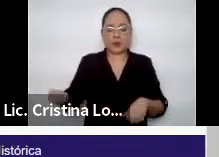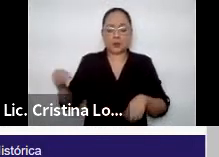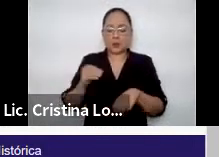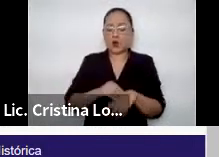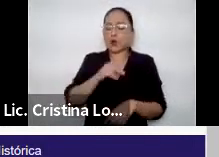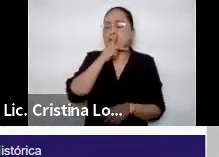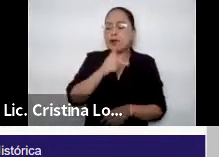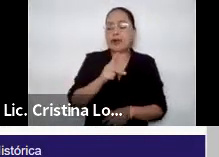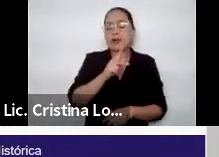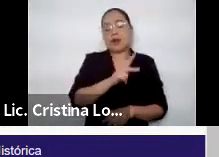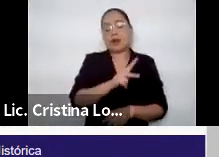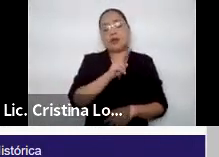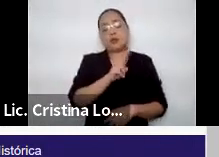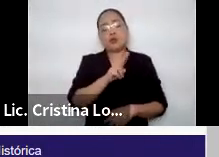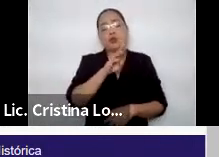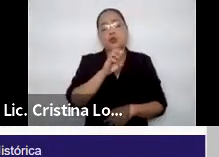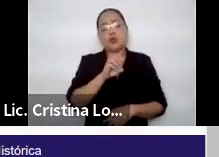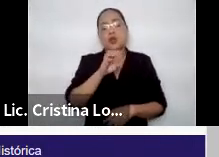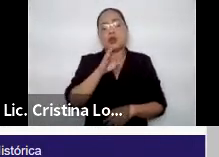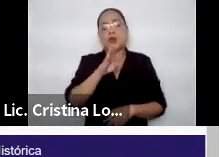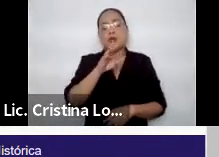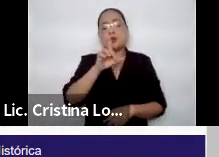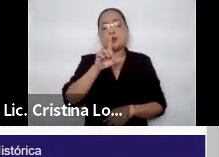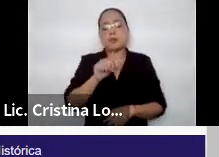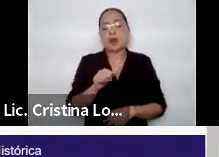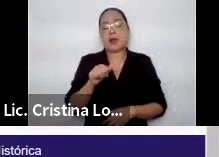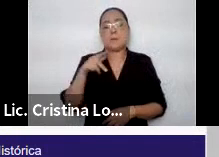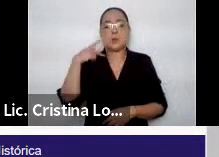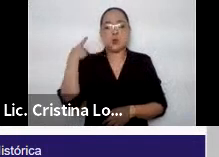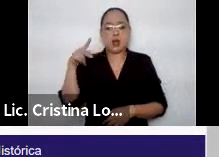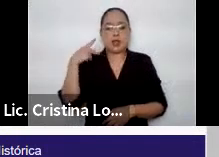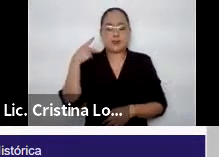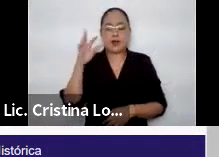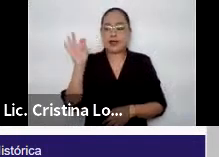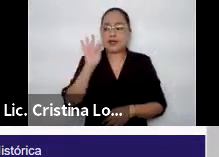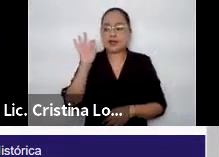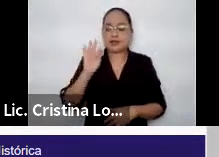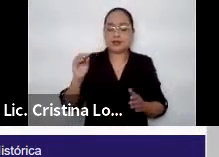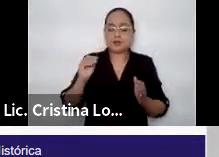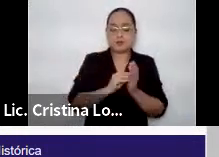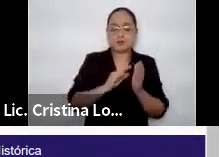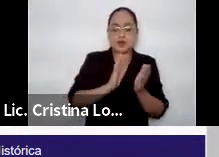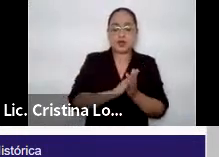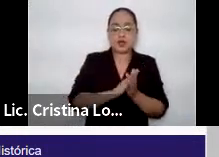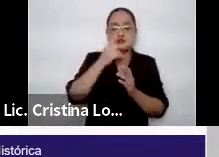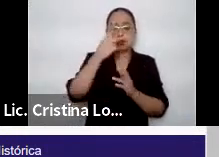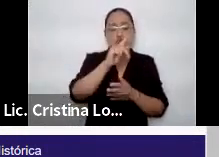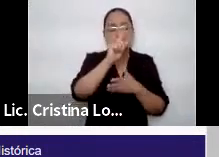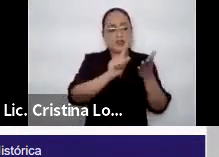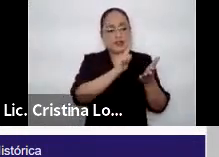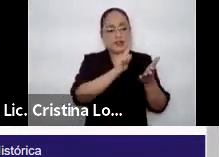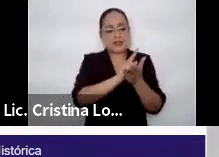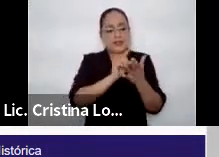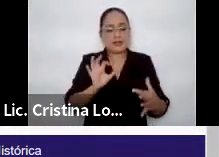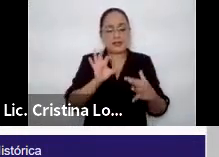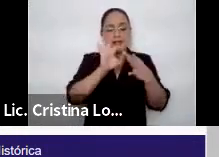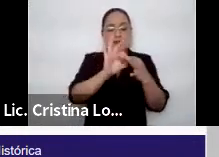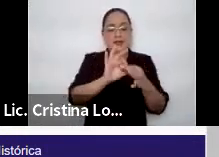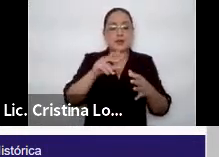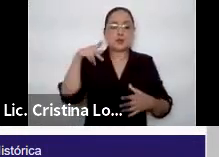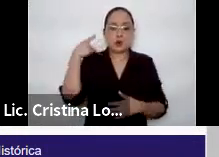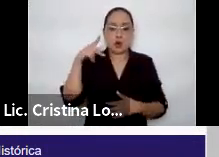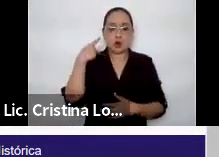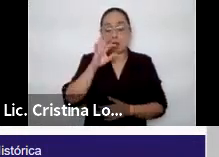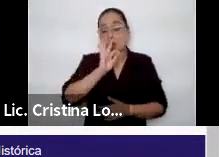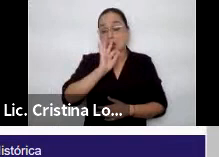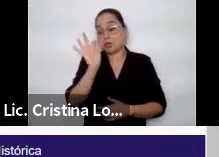Puebla porque las tesis se pueden referir a la legislación de esa entidad federativa. La vamos